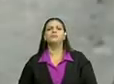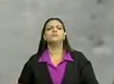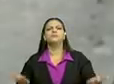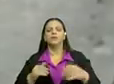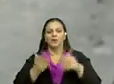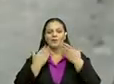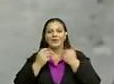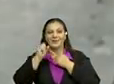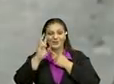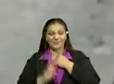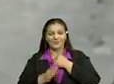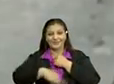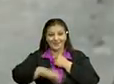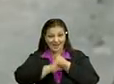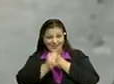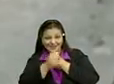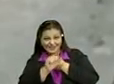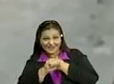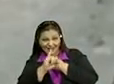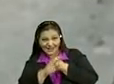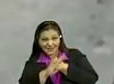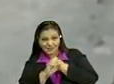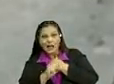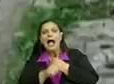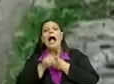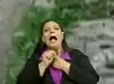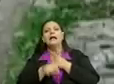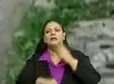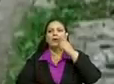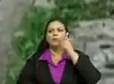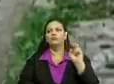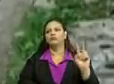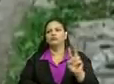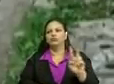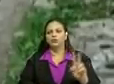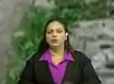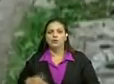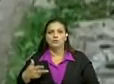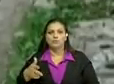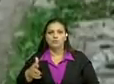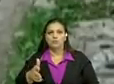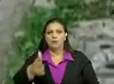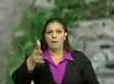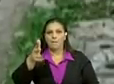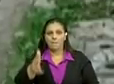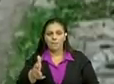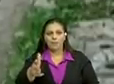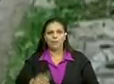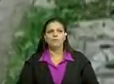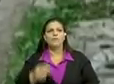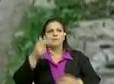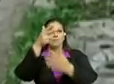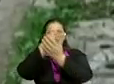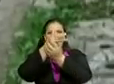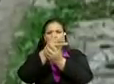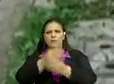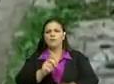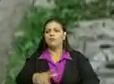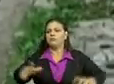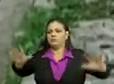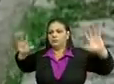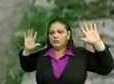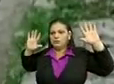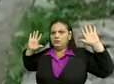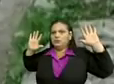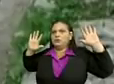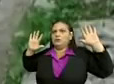de los perjudicados utiliza muletas. Los antisociales no respetaron ni siquiera que tenía un problema físico la víctima, para